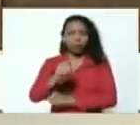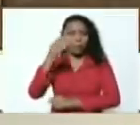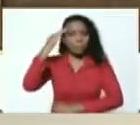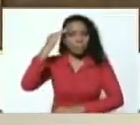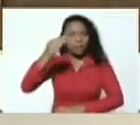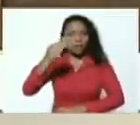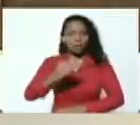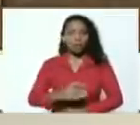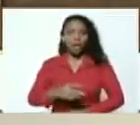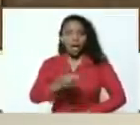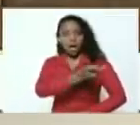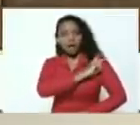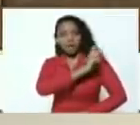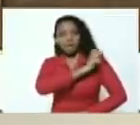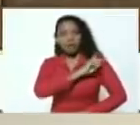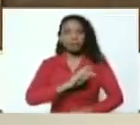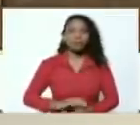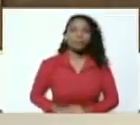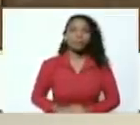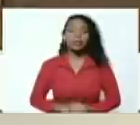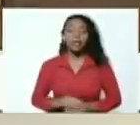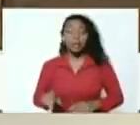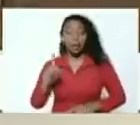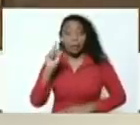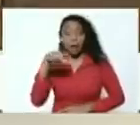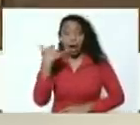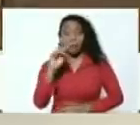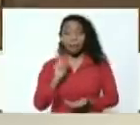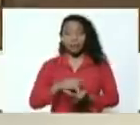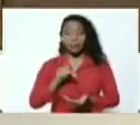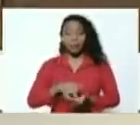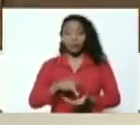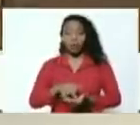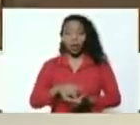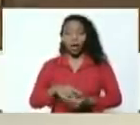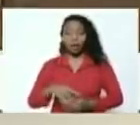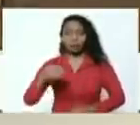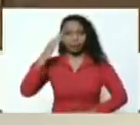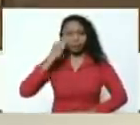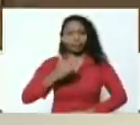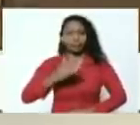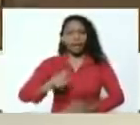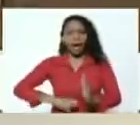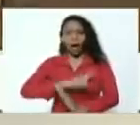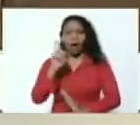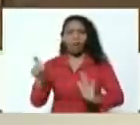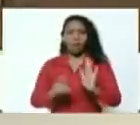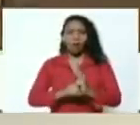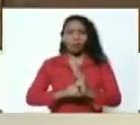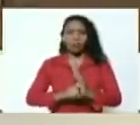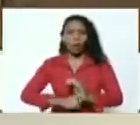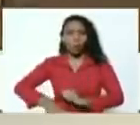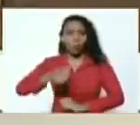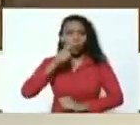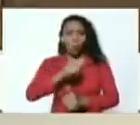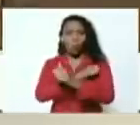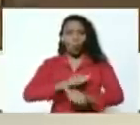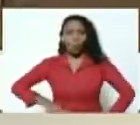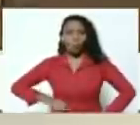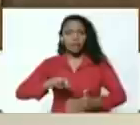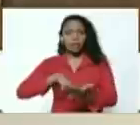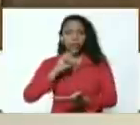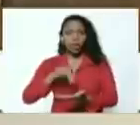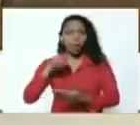además. Se encuentra también el comandante general de la Guardia Nacional